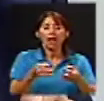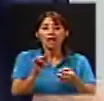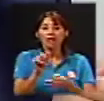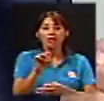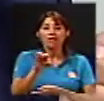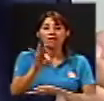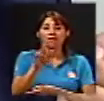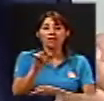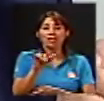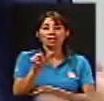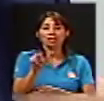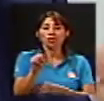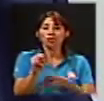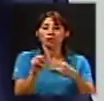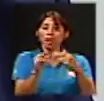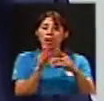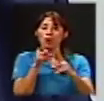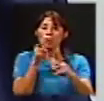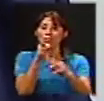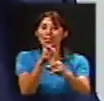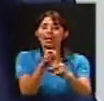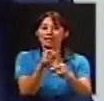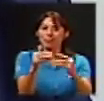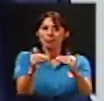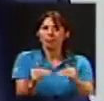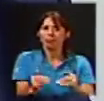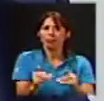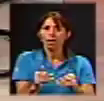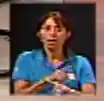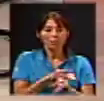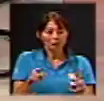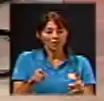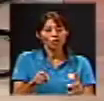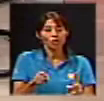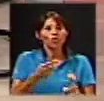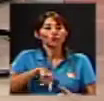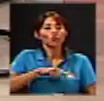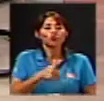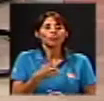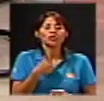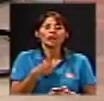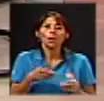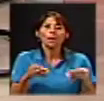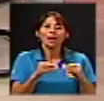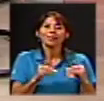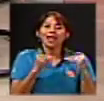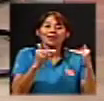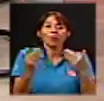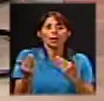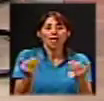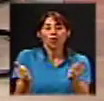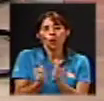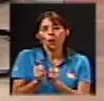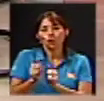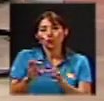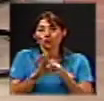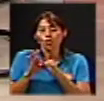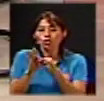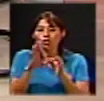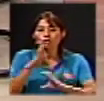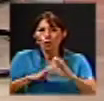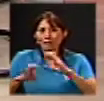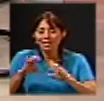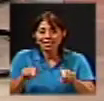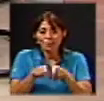cierto es que pese a que es una inflación baja, hemos tenido inflación más alta que el resto de nuestros socios comerciales y además de nuestros competidores comerciales, los que tratan